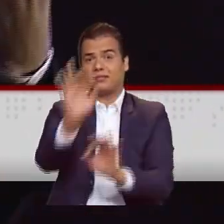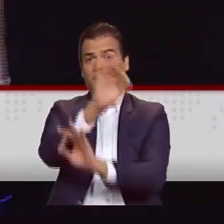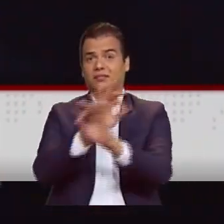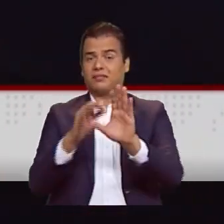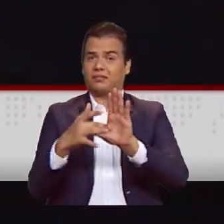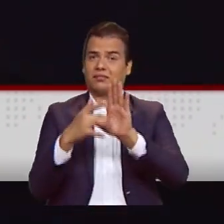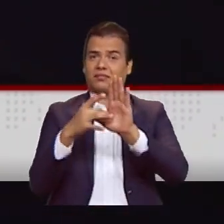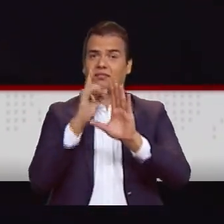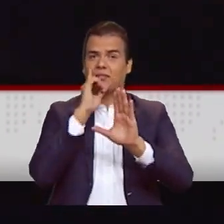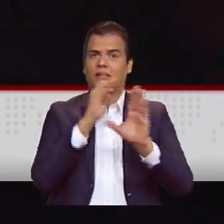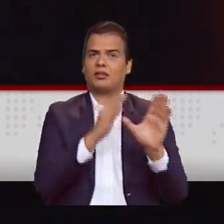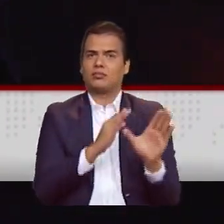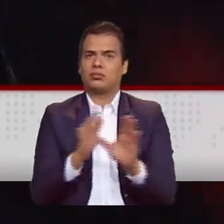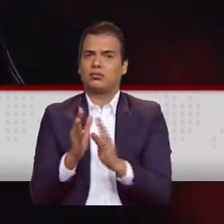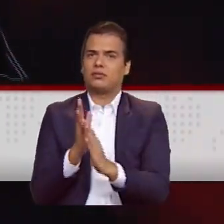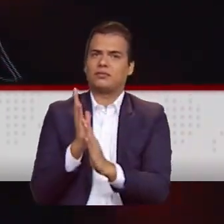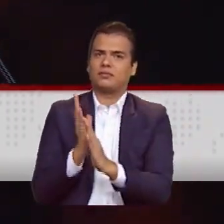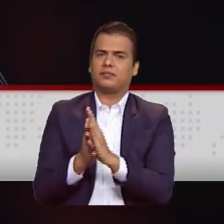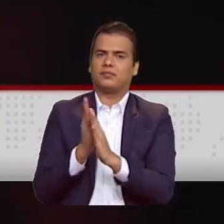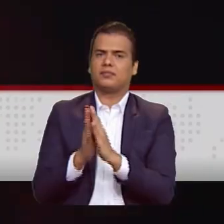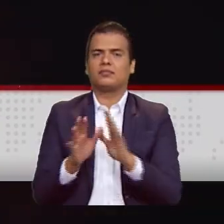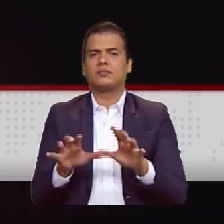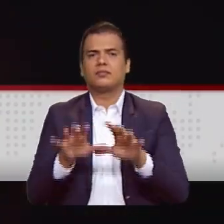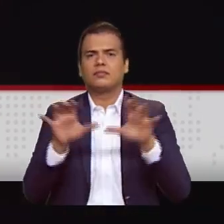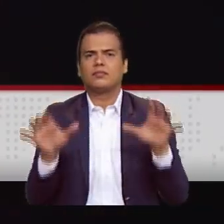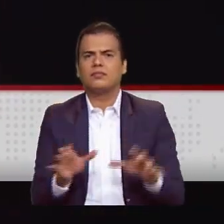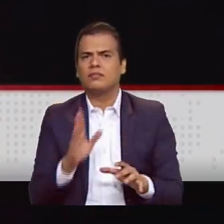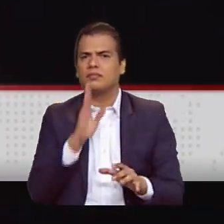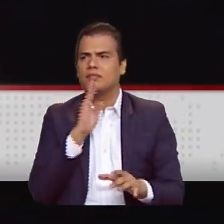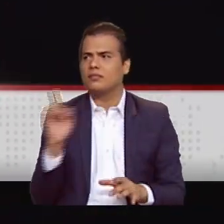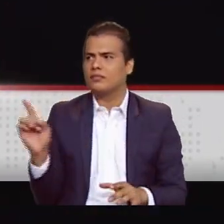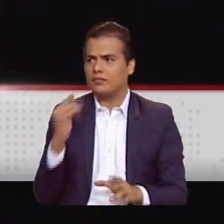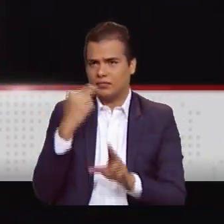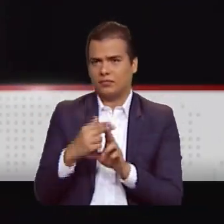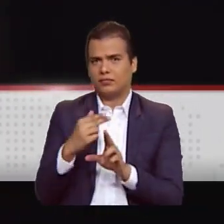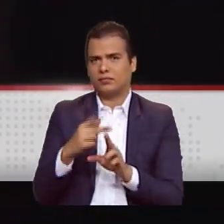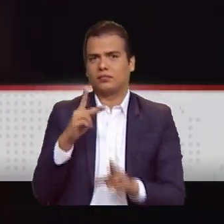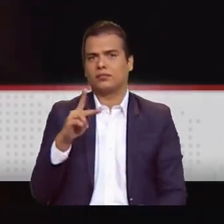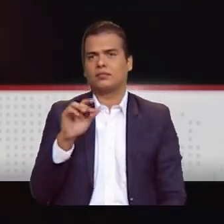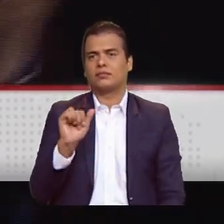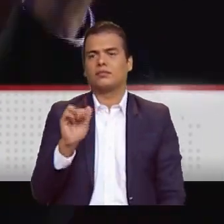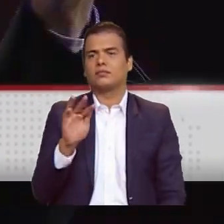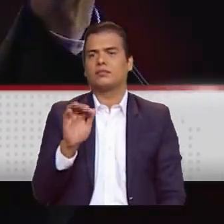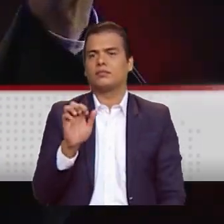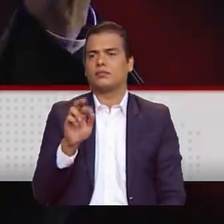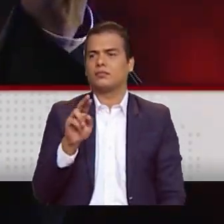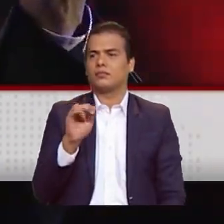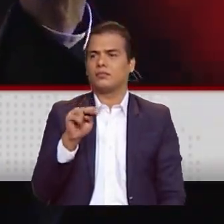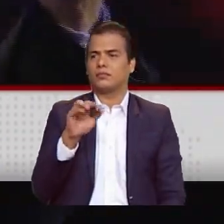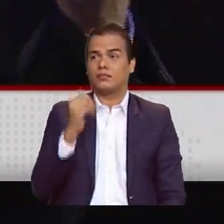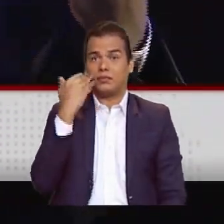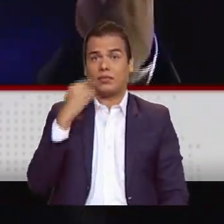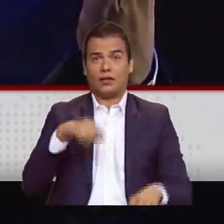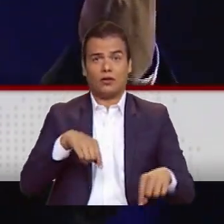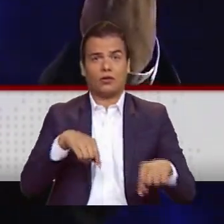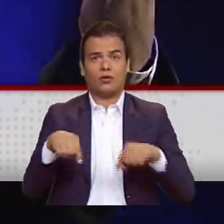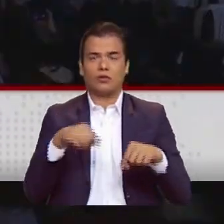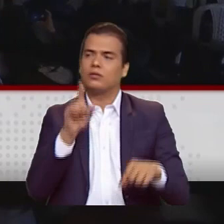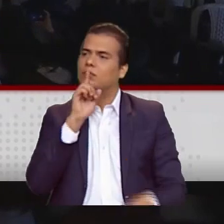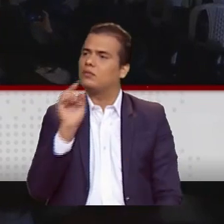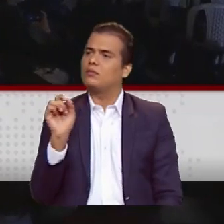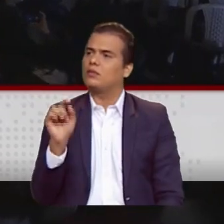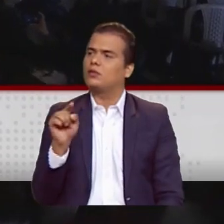hacemos presencia para hablarnos acerca de eso se encuentra con nosotros caterina aus que es la coordinadora del festival katherine